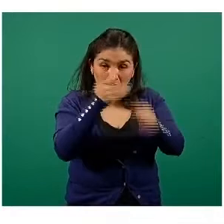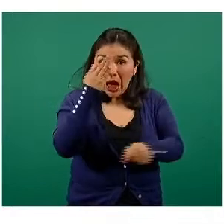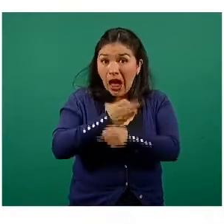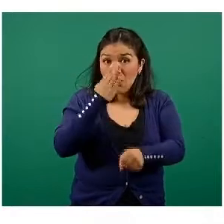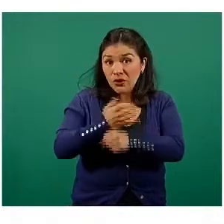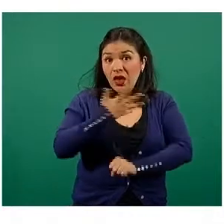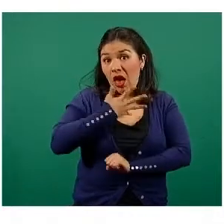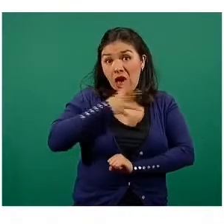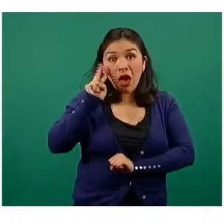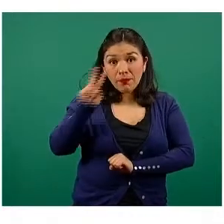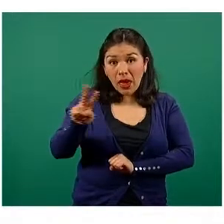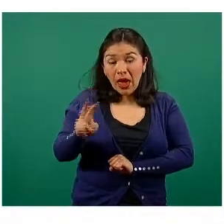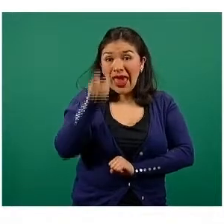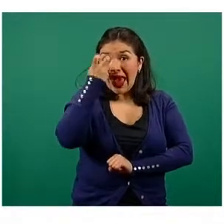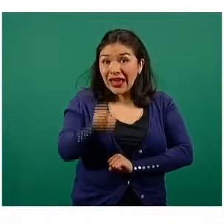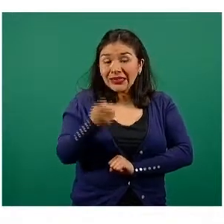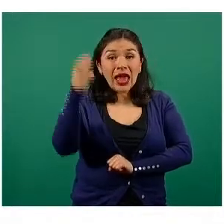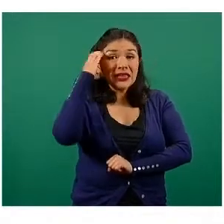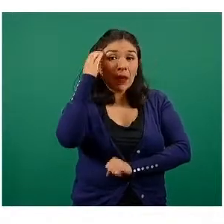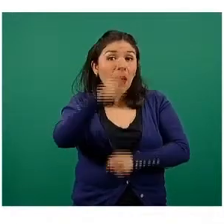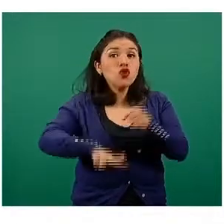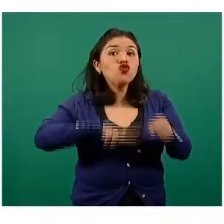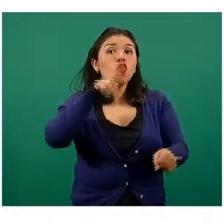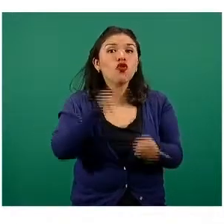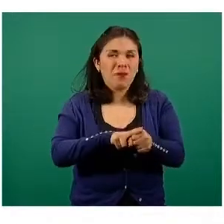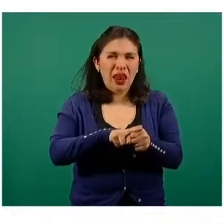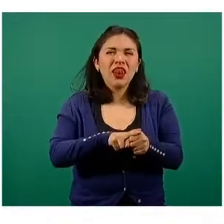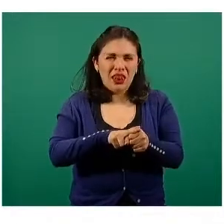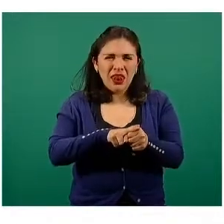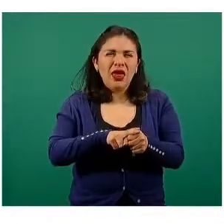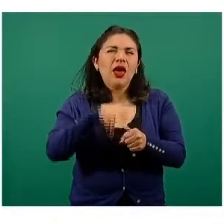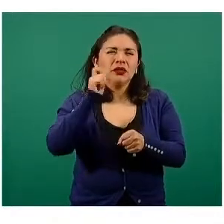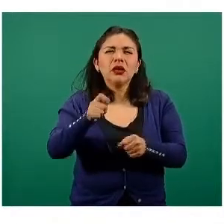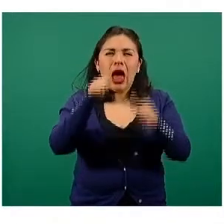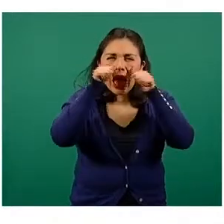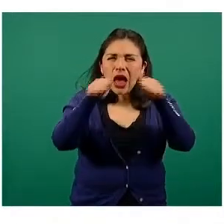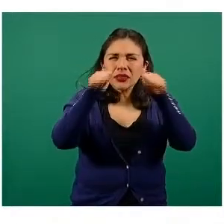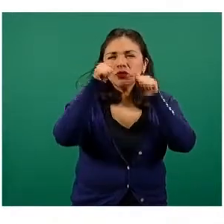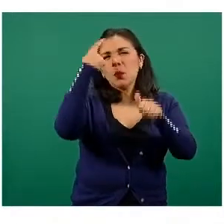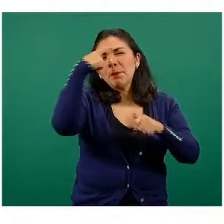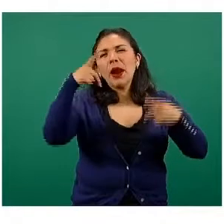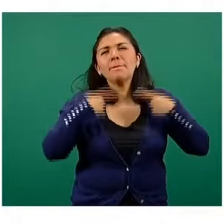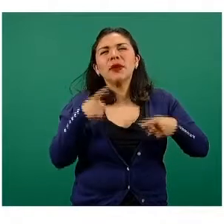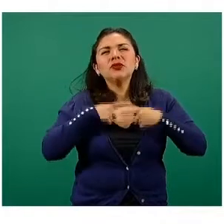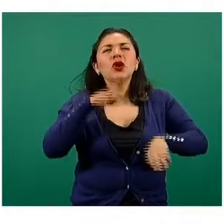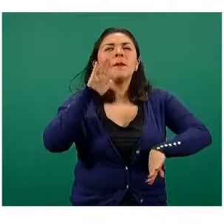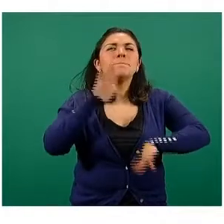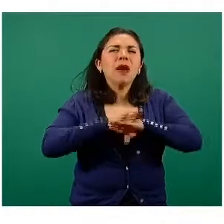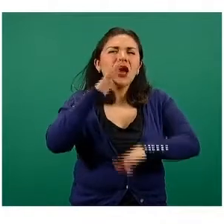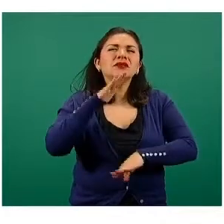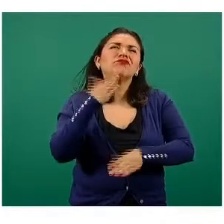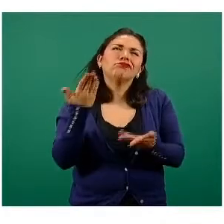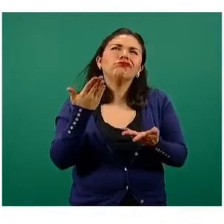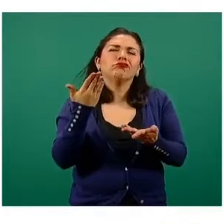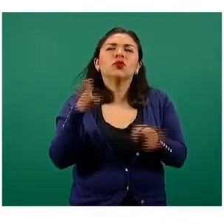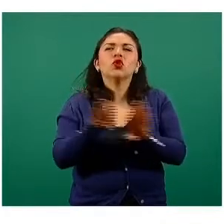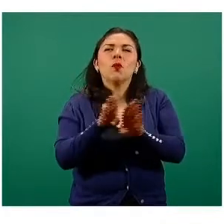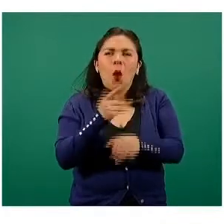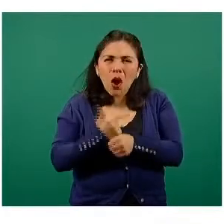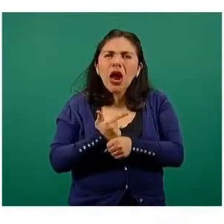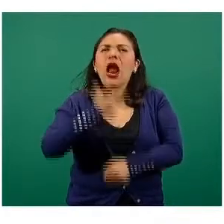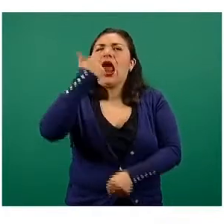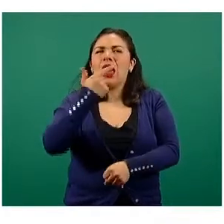Actualmente tenemos para este tipo de camas, las camas que están destinadas para la atención de pacientes que tienen la